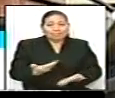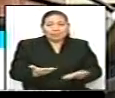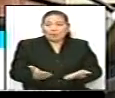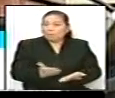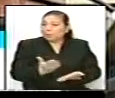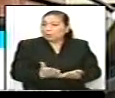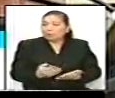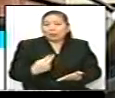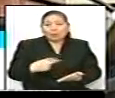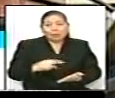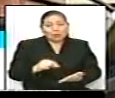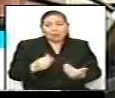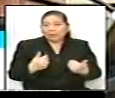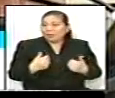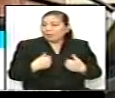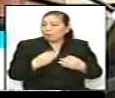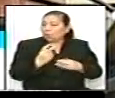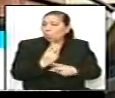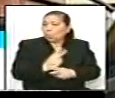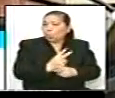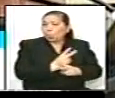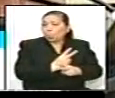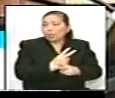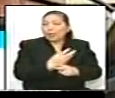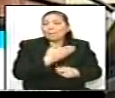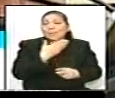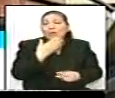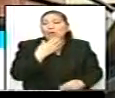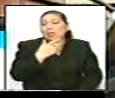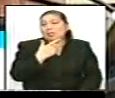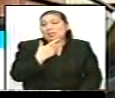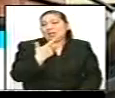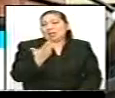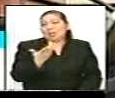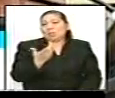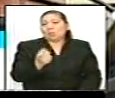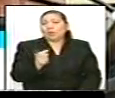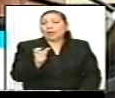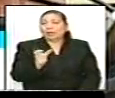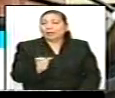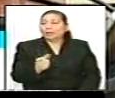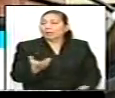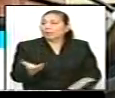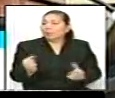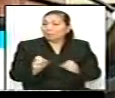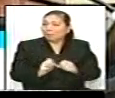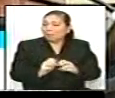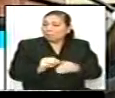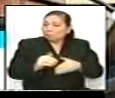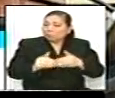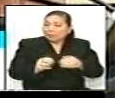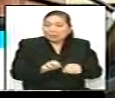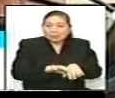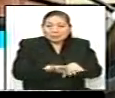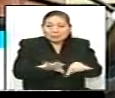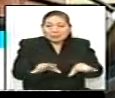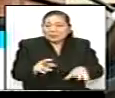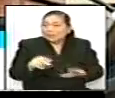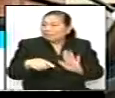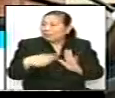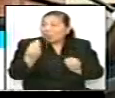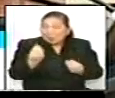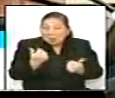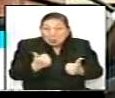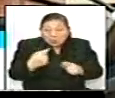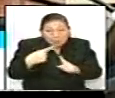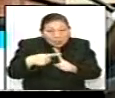que nosotros ya no tengamos la seguridad de la calidad de agua de la ciudad, que se estén comenzando a generar actividades negativas como